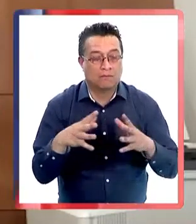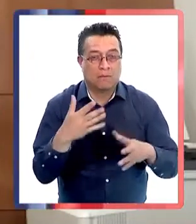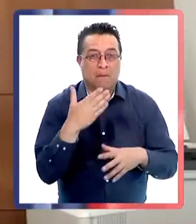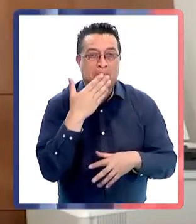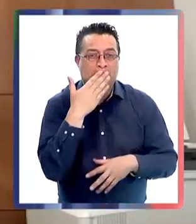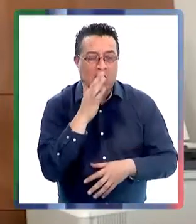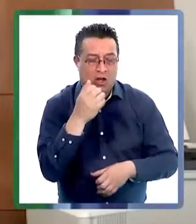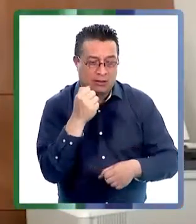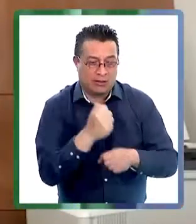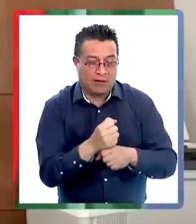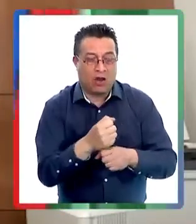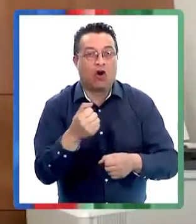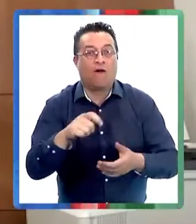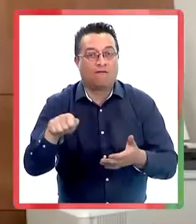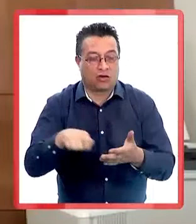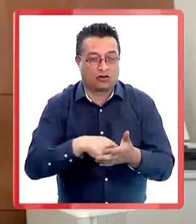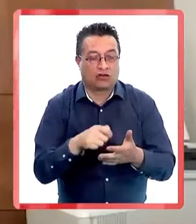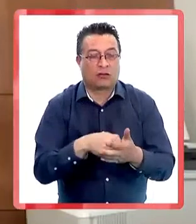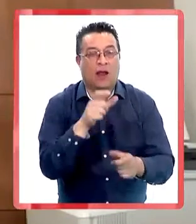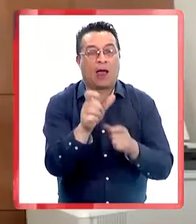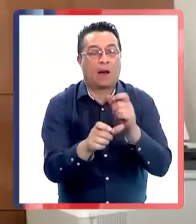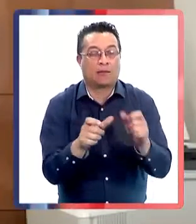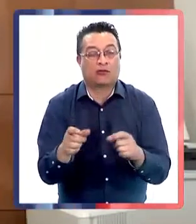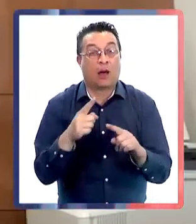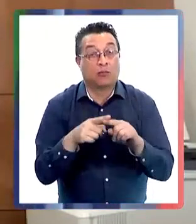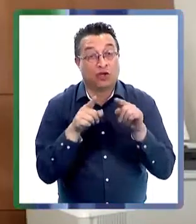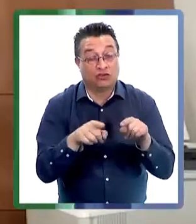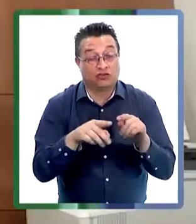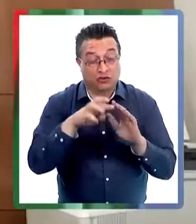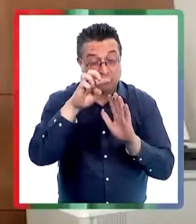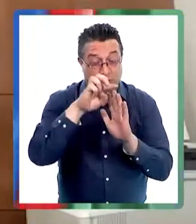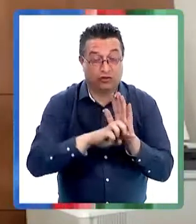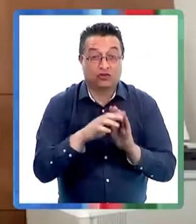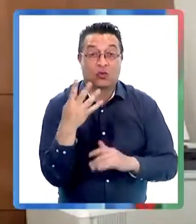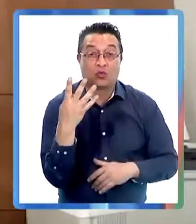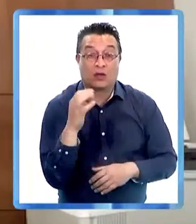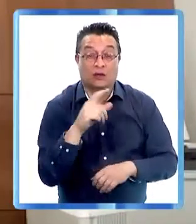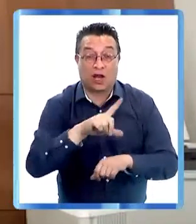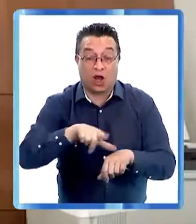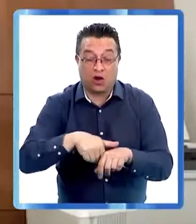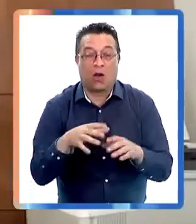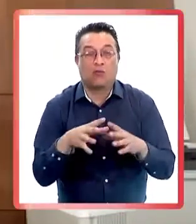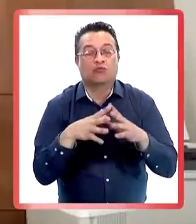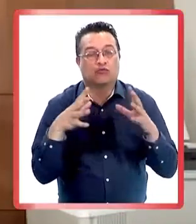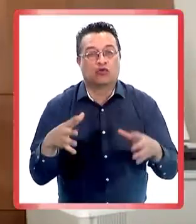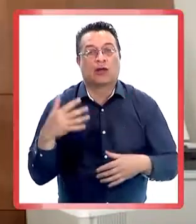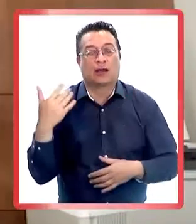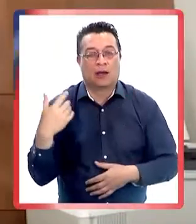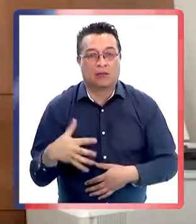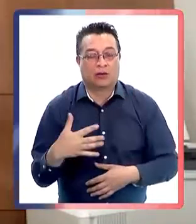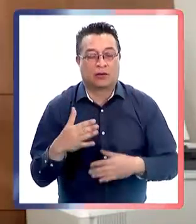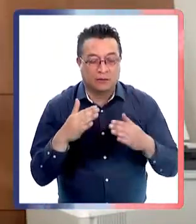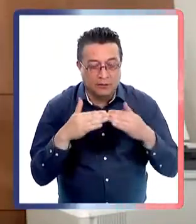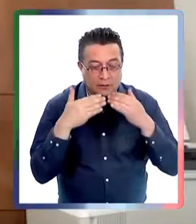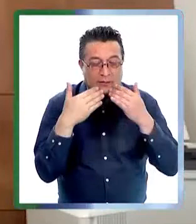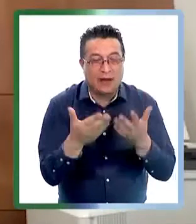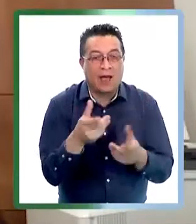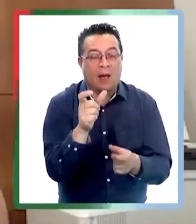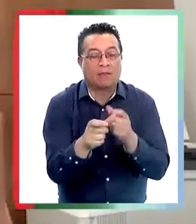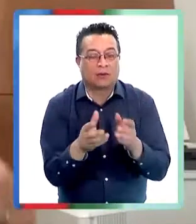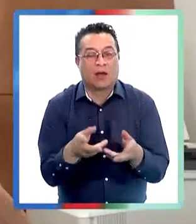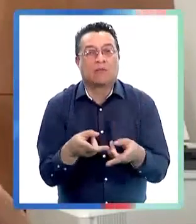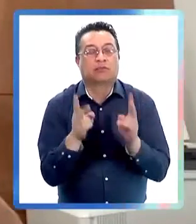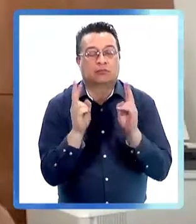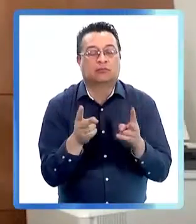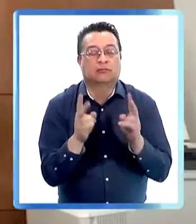más atractivo el trabajo formal para las personas. Por eso el proyecto de 40 horas es tan relevante, porque le otorga a las personas